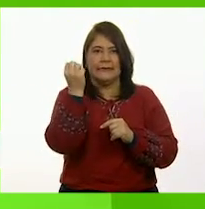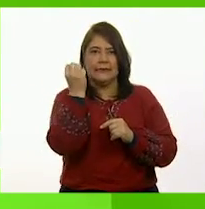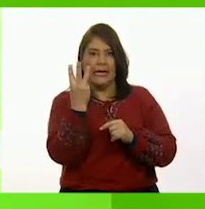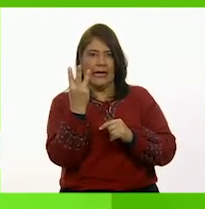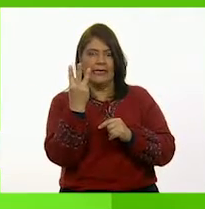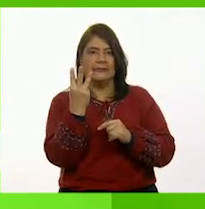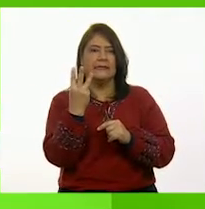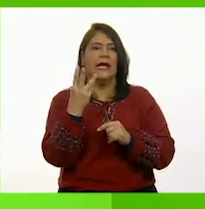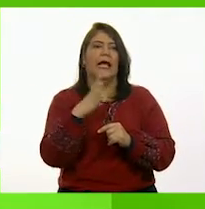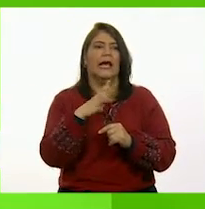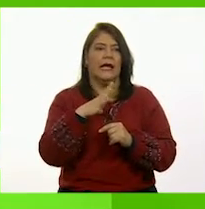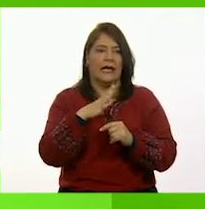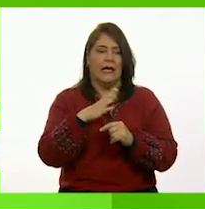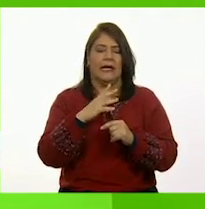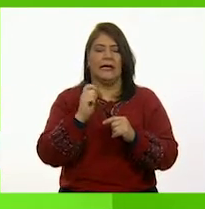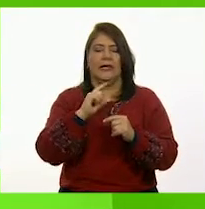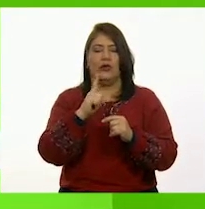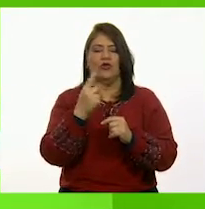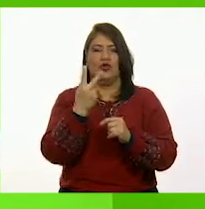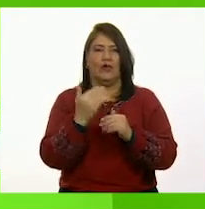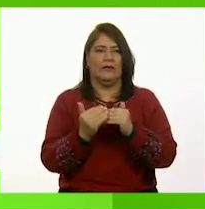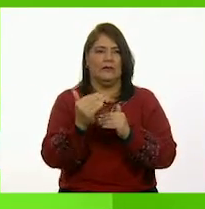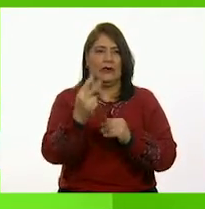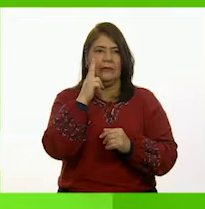cajas atrás y 2 enfrente. Así.